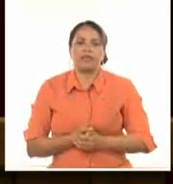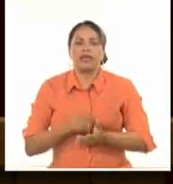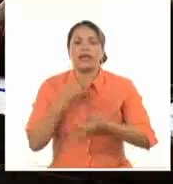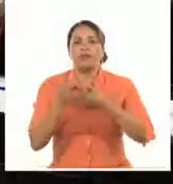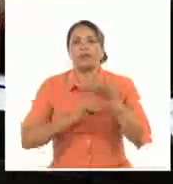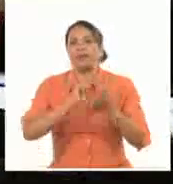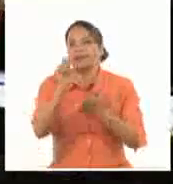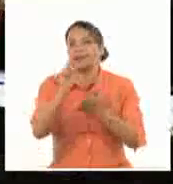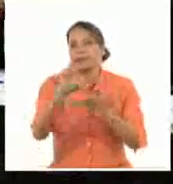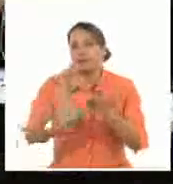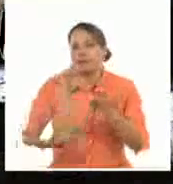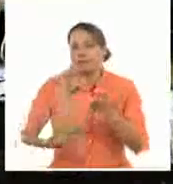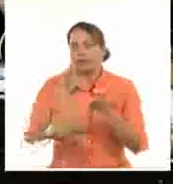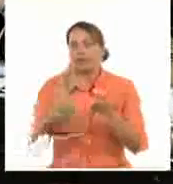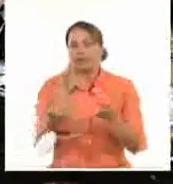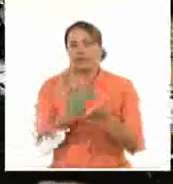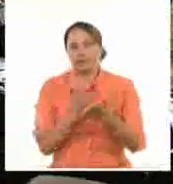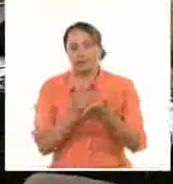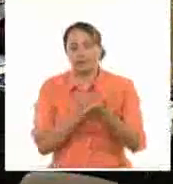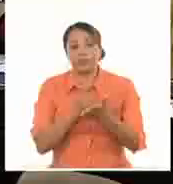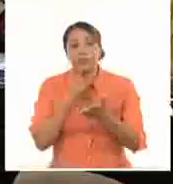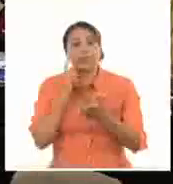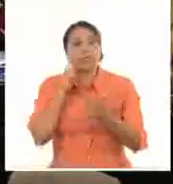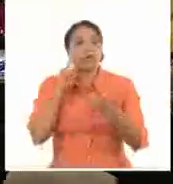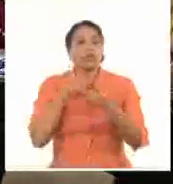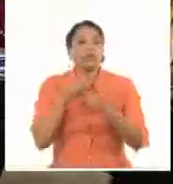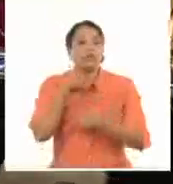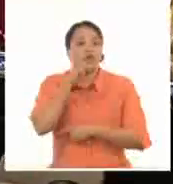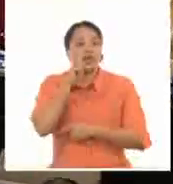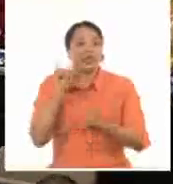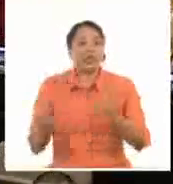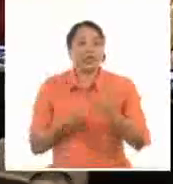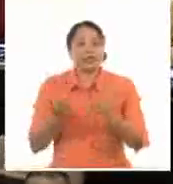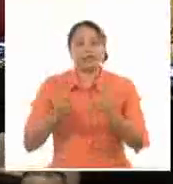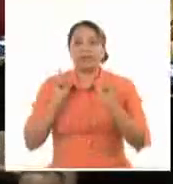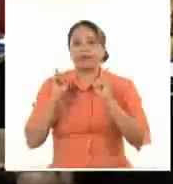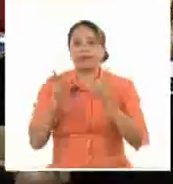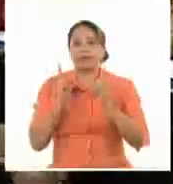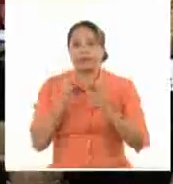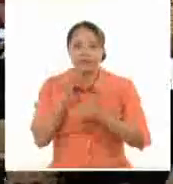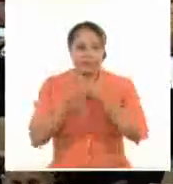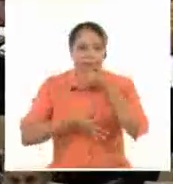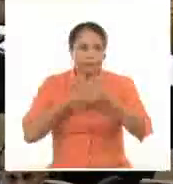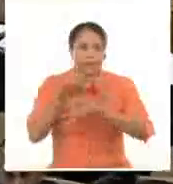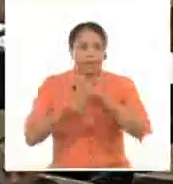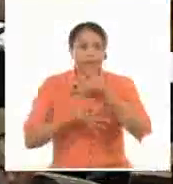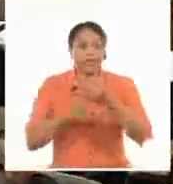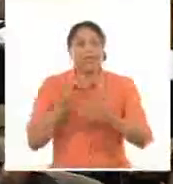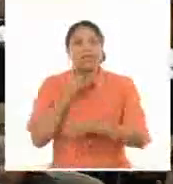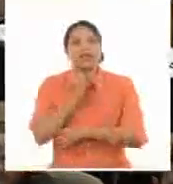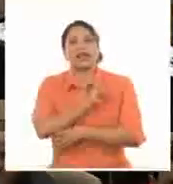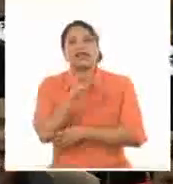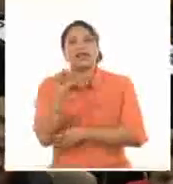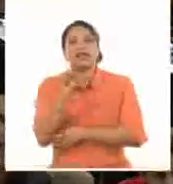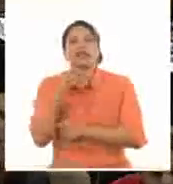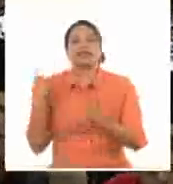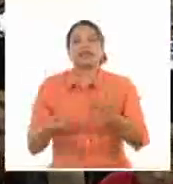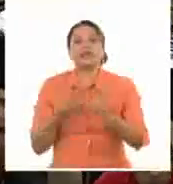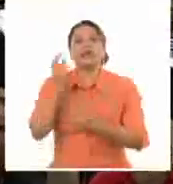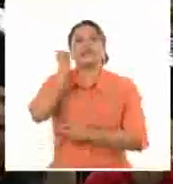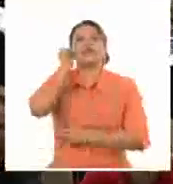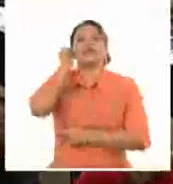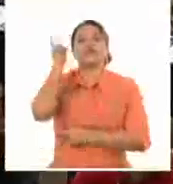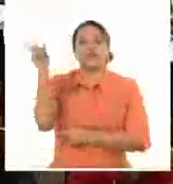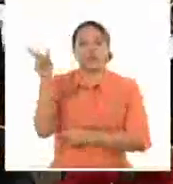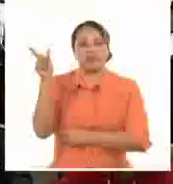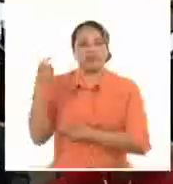páginas. El objetivo final de la guerra política, continúa más adelante, es ganar la guerra de ideas, que no está